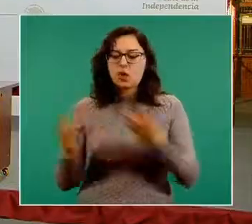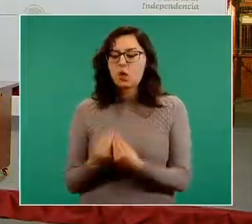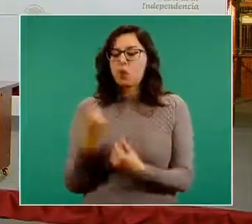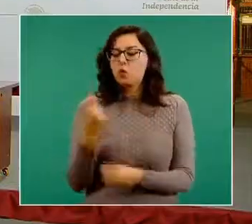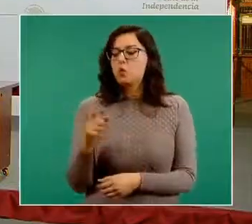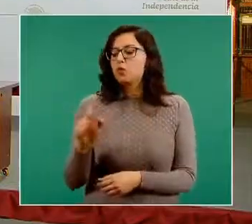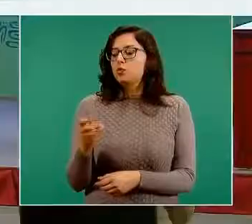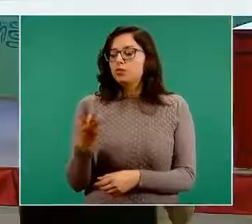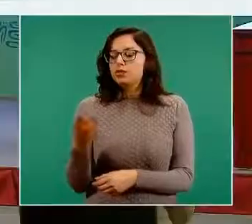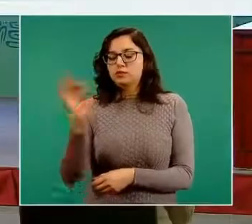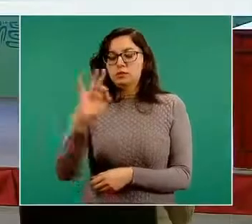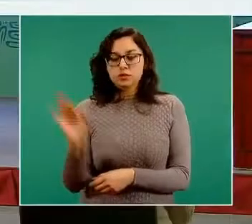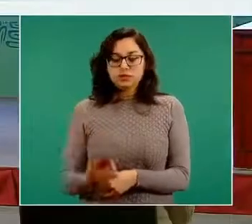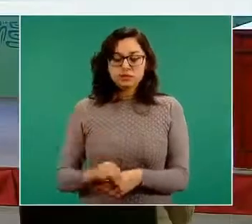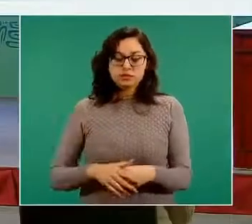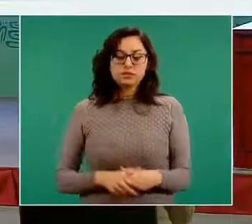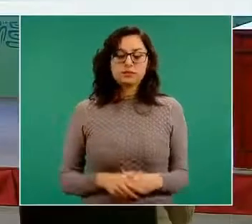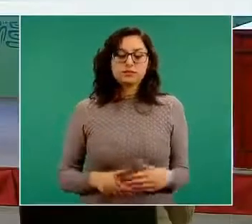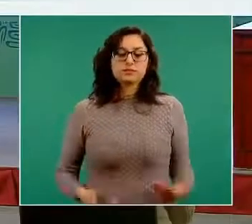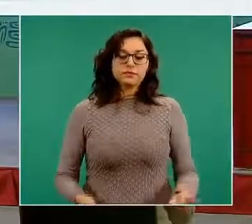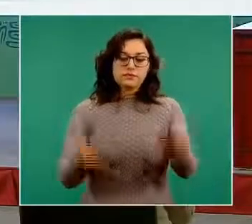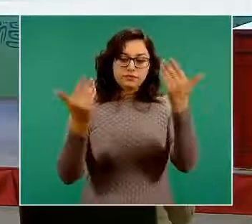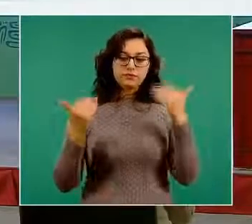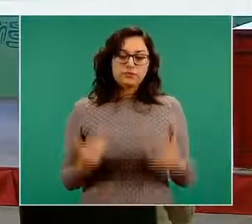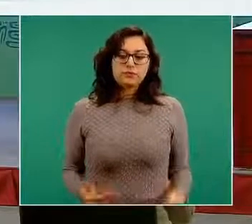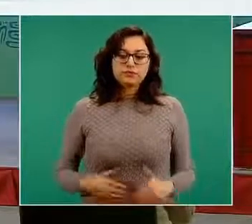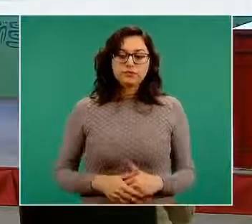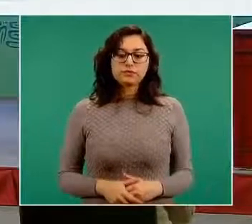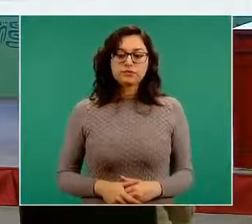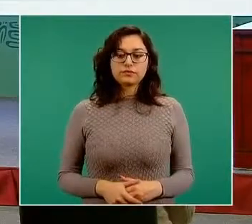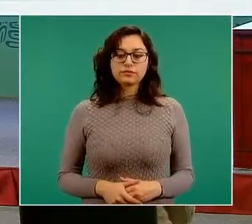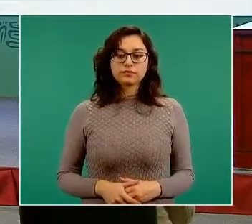1.3%. La siguiente, por favor.